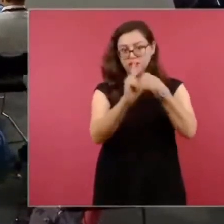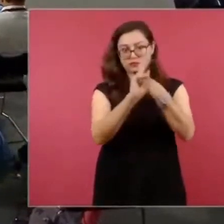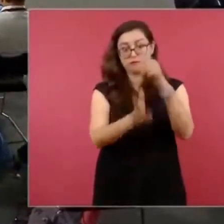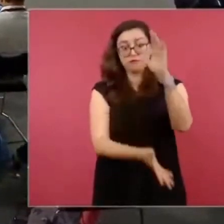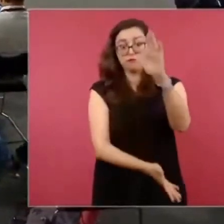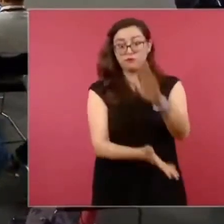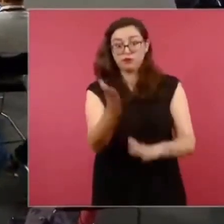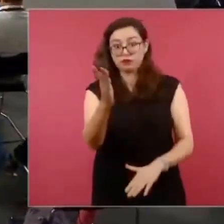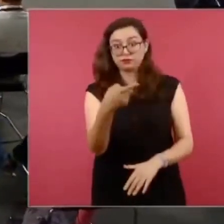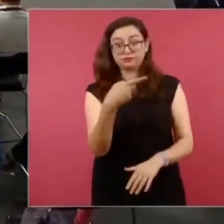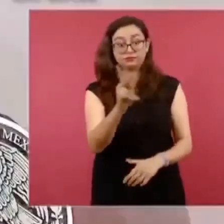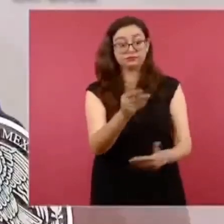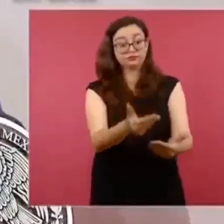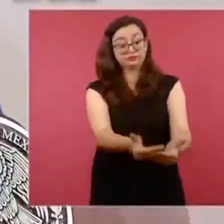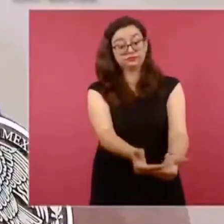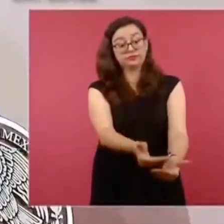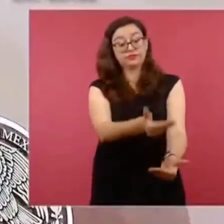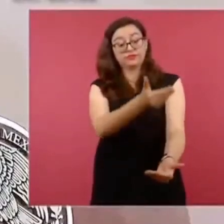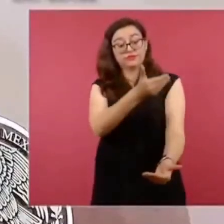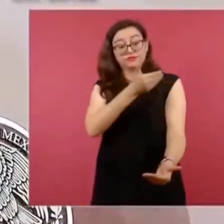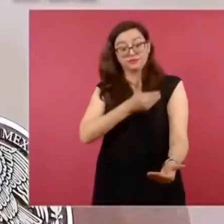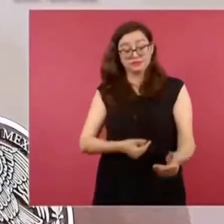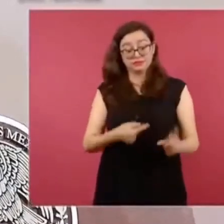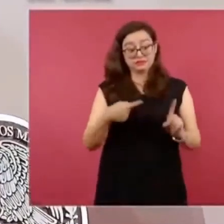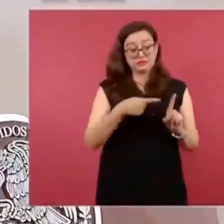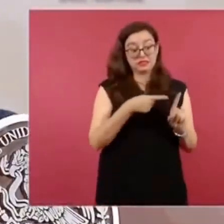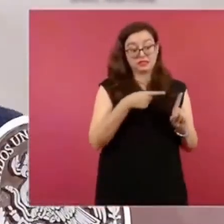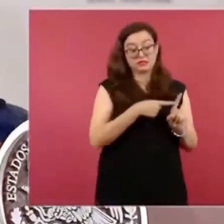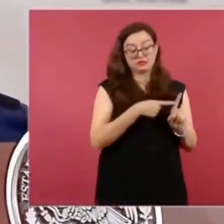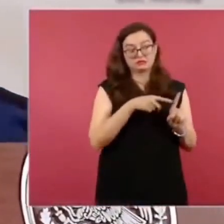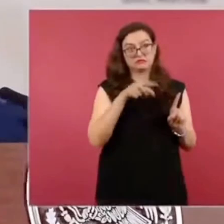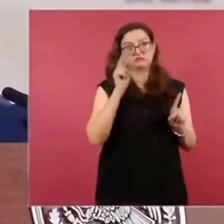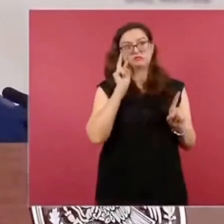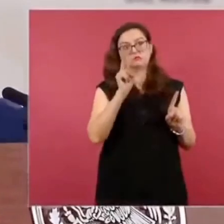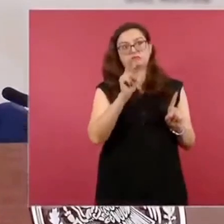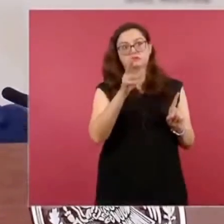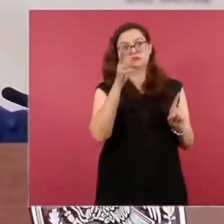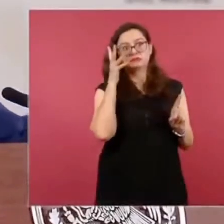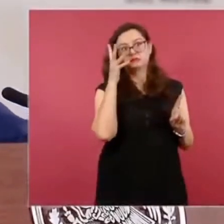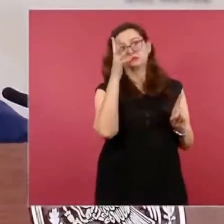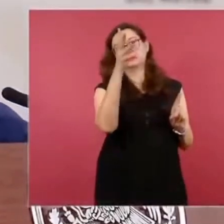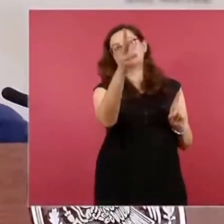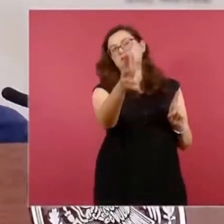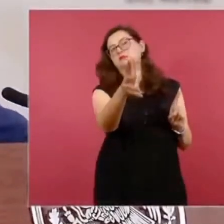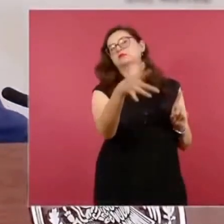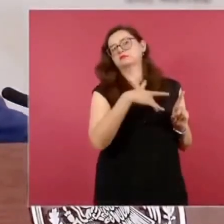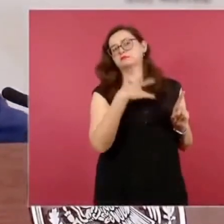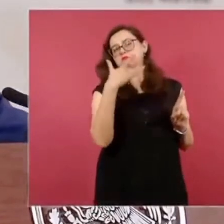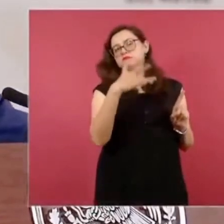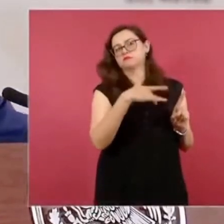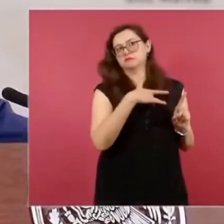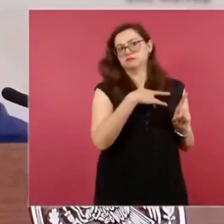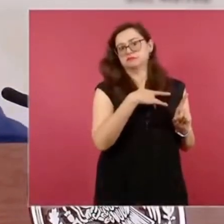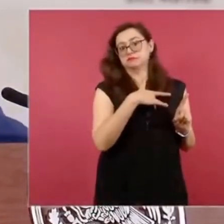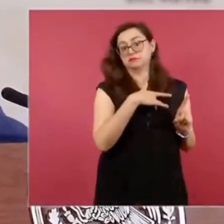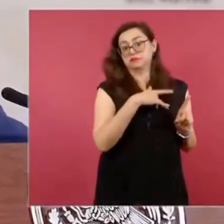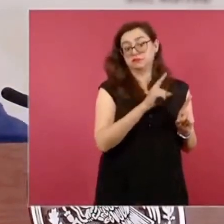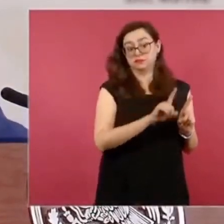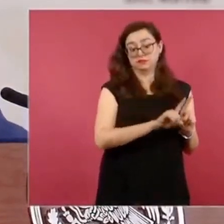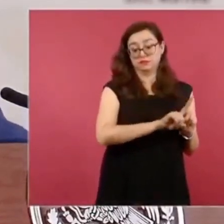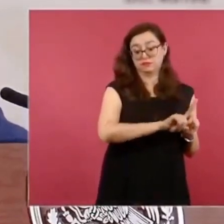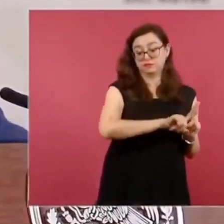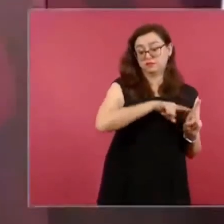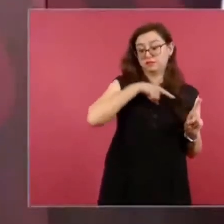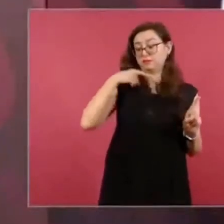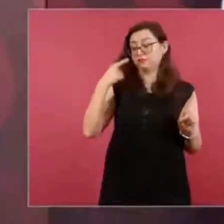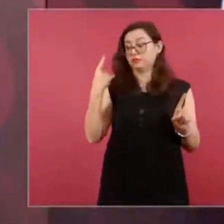dice Martín, me voy de México porque con un poco de luz en la frente no se puede